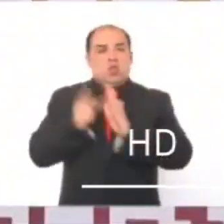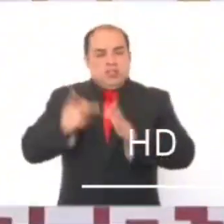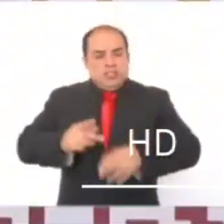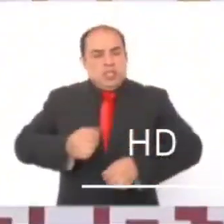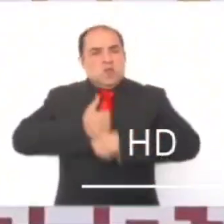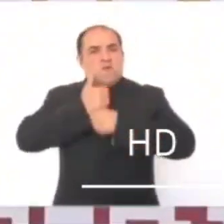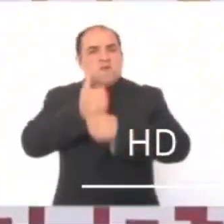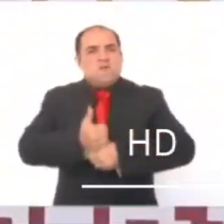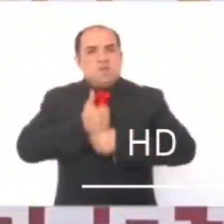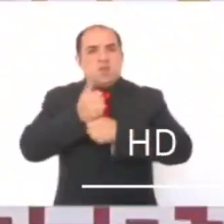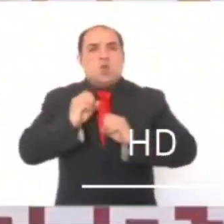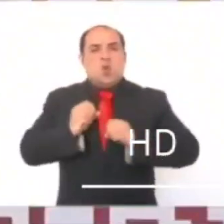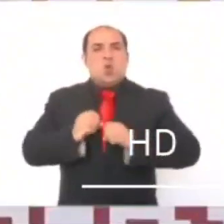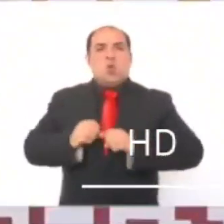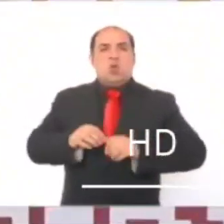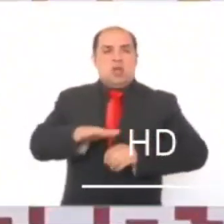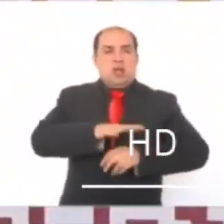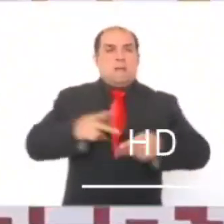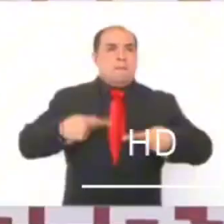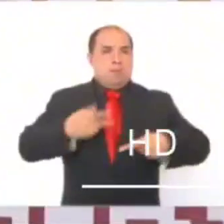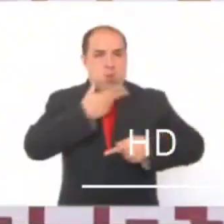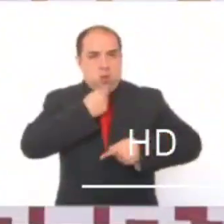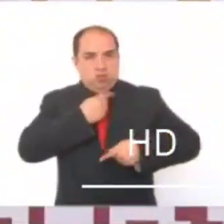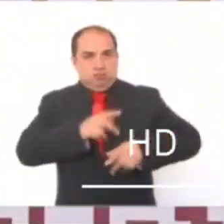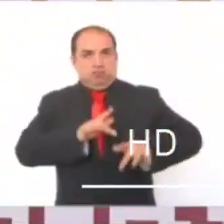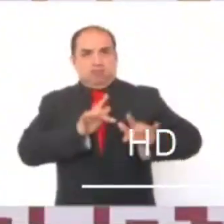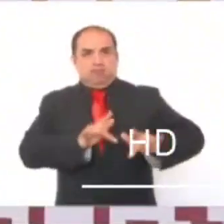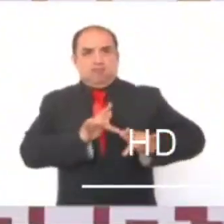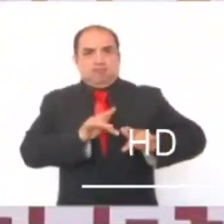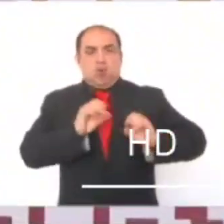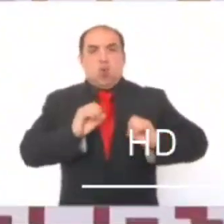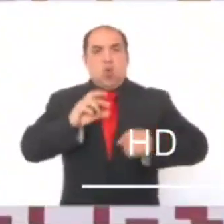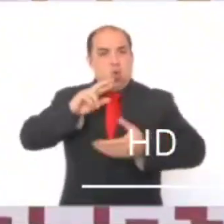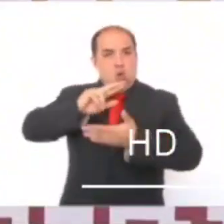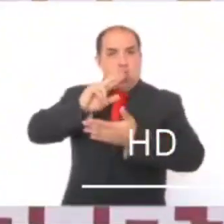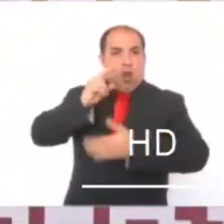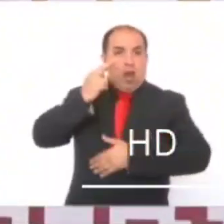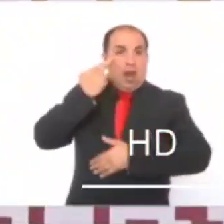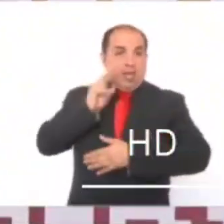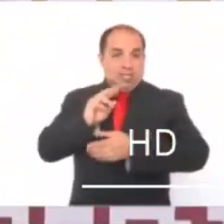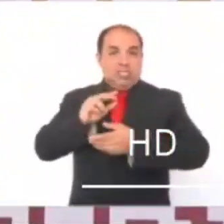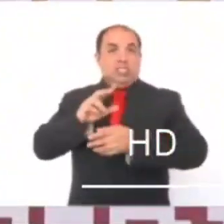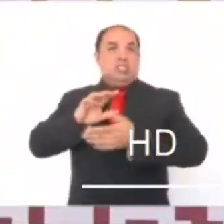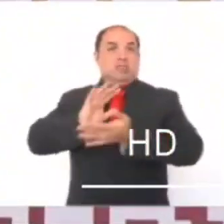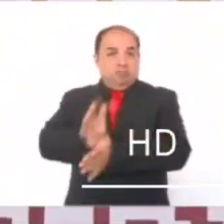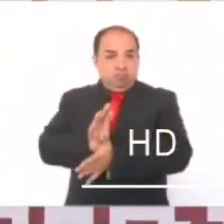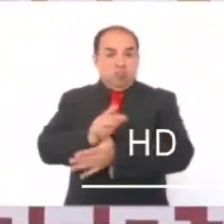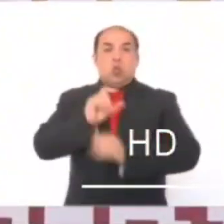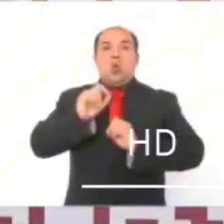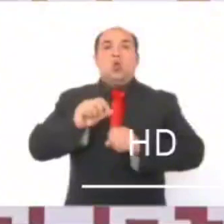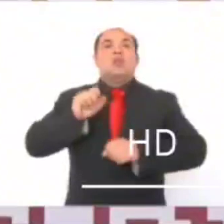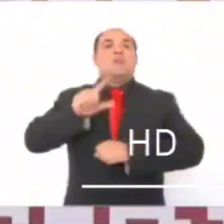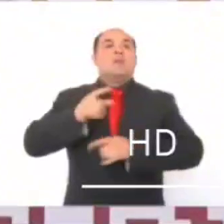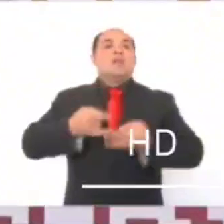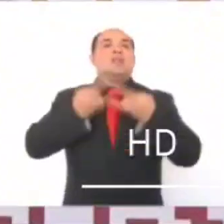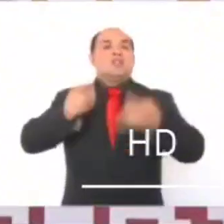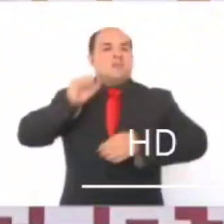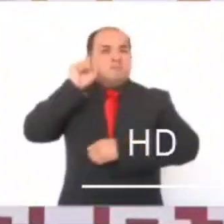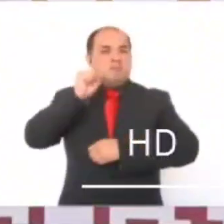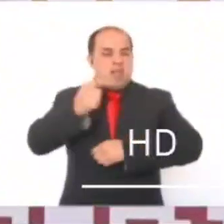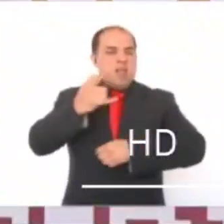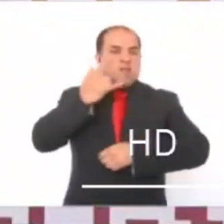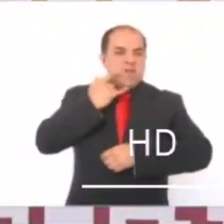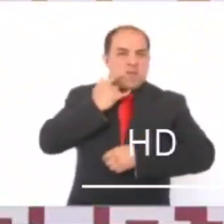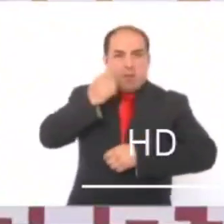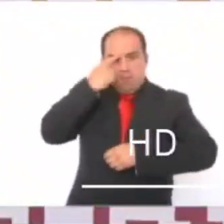impunidad, historias de racismo, pero también historias de activismos que luchan por justicia